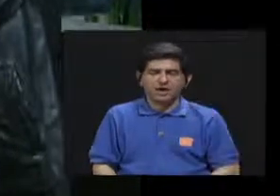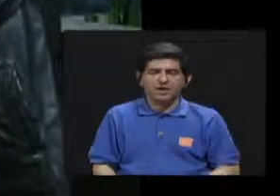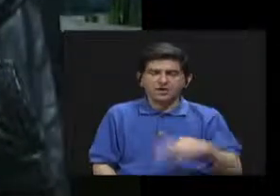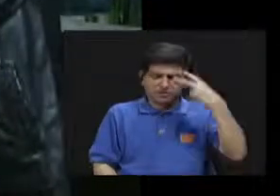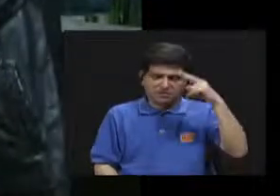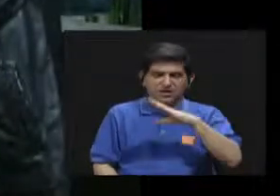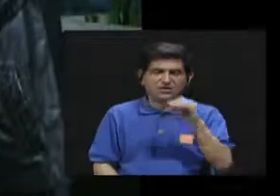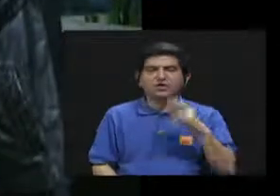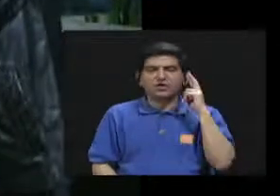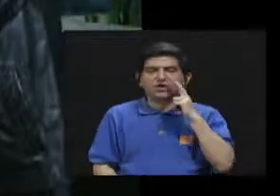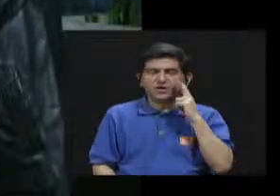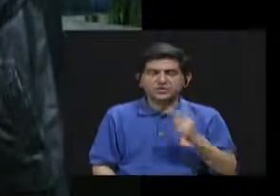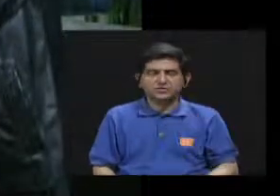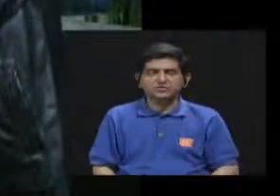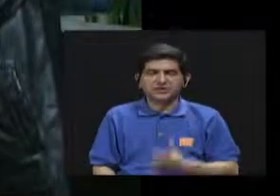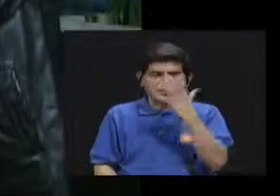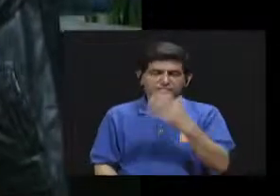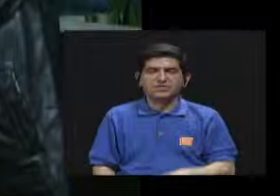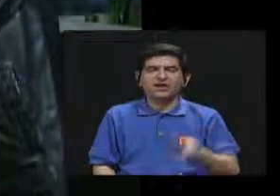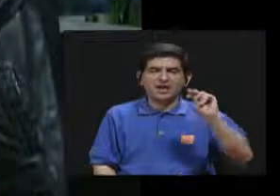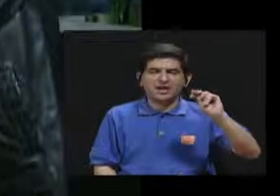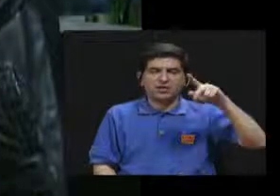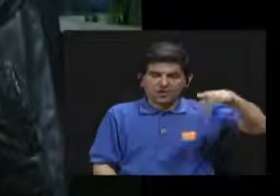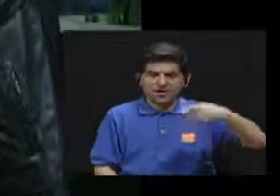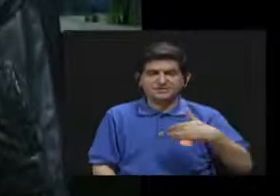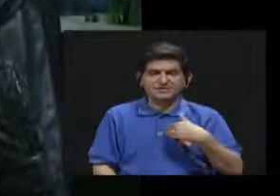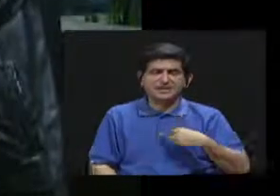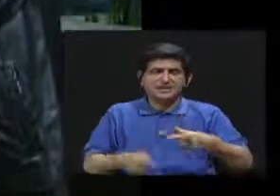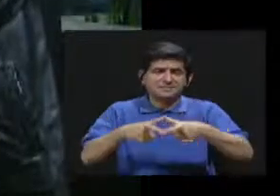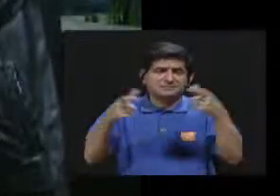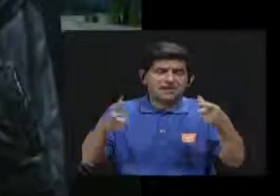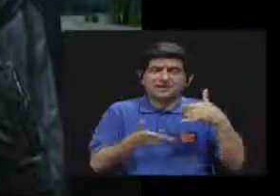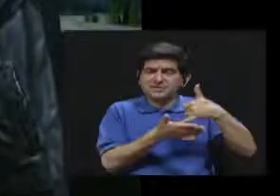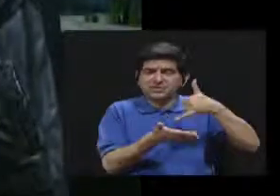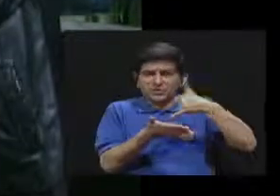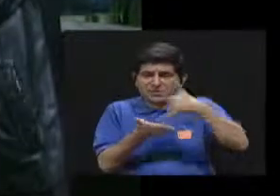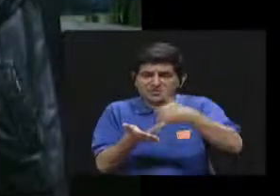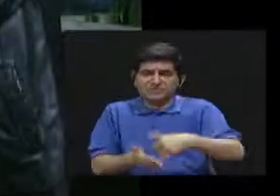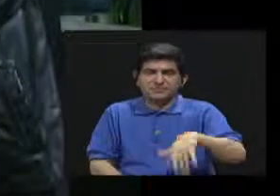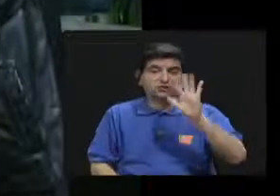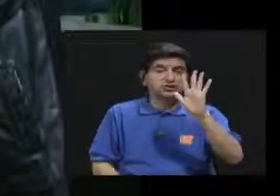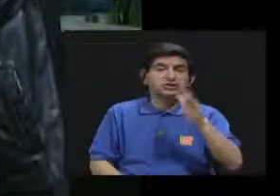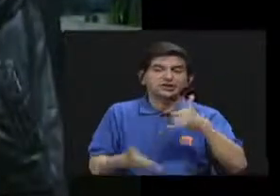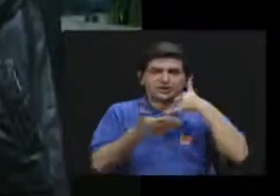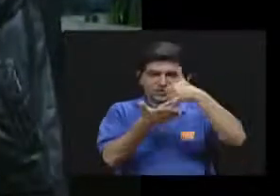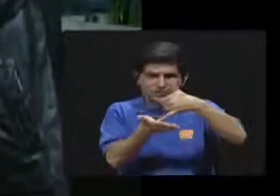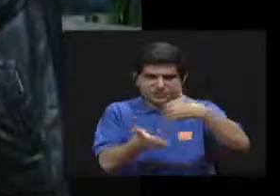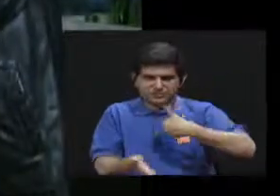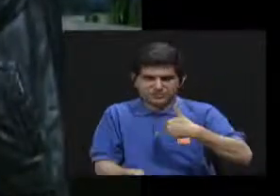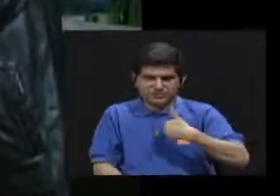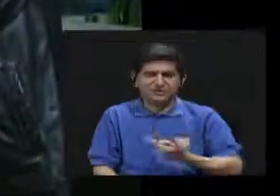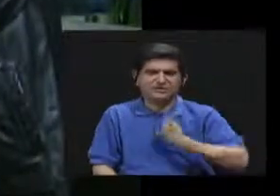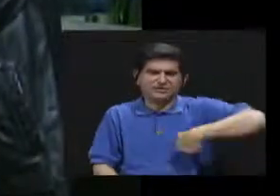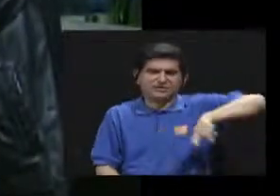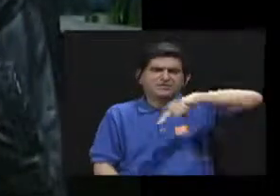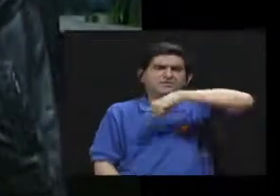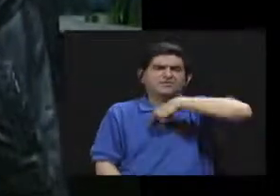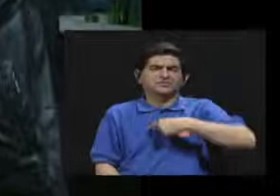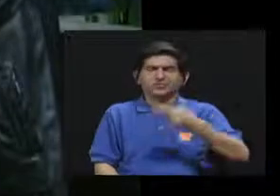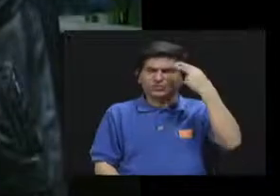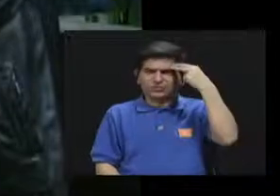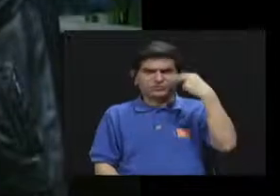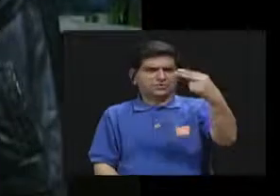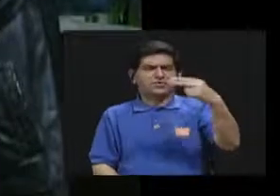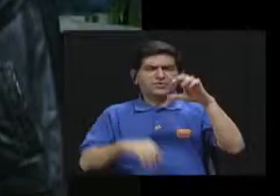Nicolás Pacheco, que obtuvo la mayor cantidad de premios, en este caso 5 premios, pues bueno, para nosotros ha sido un honor haberles